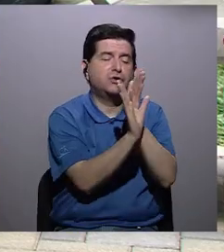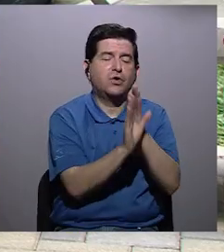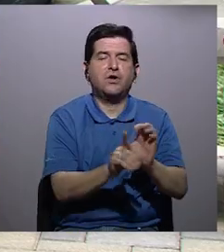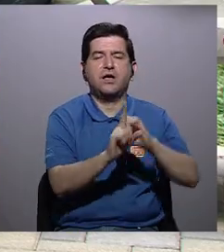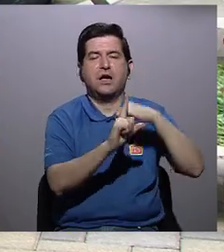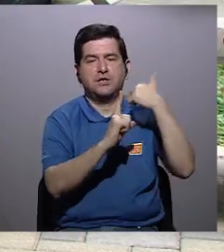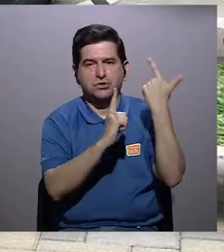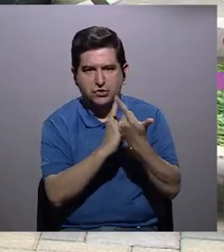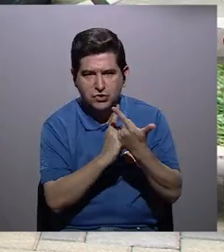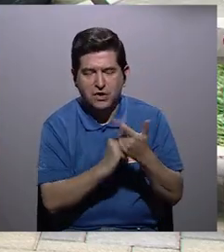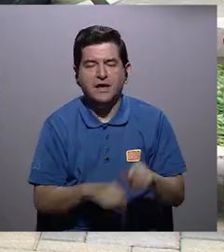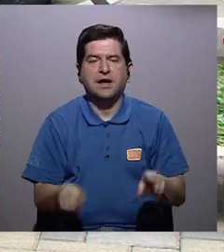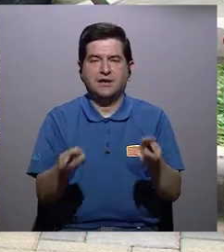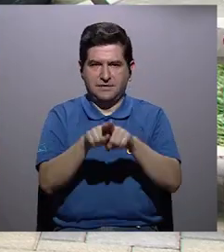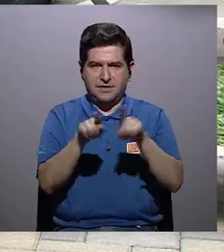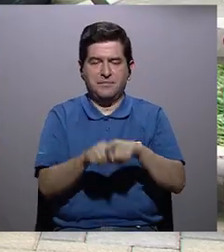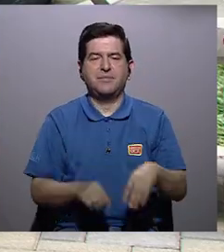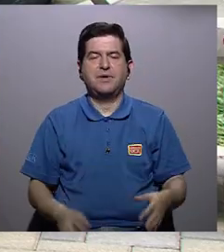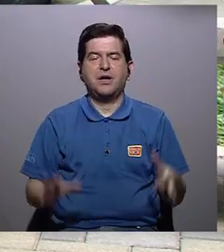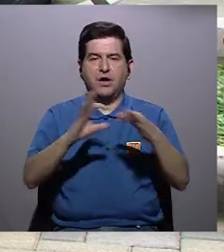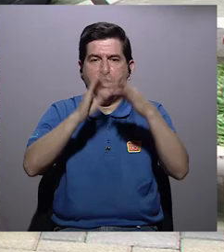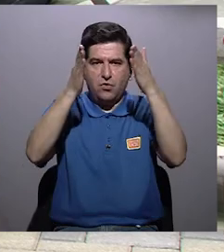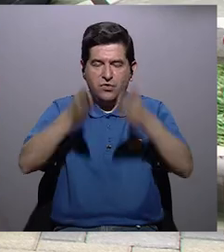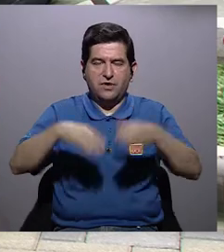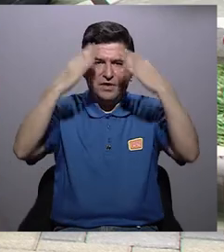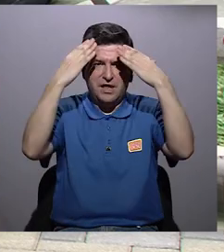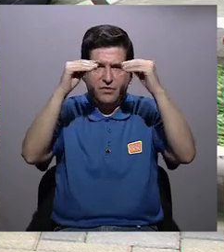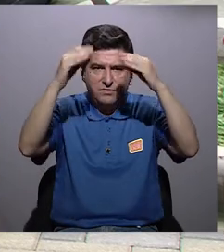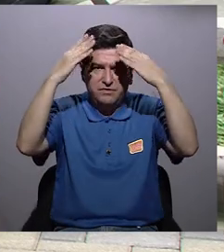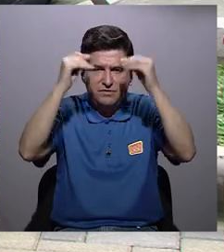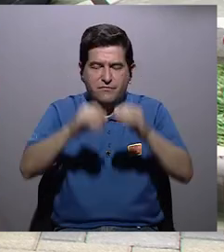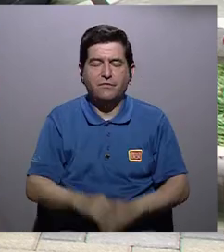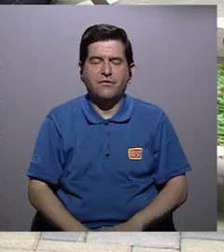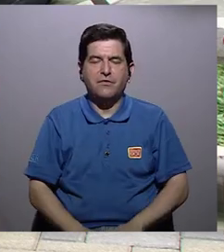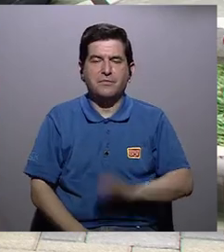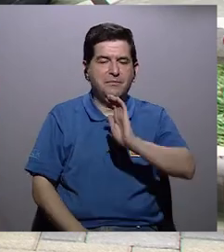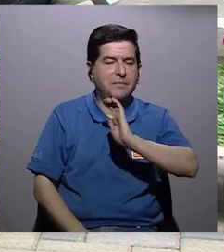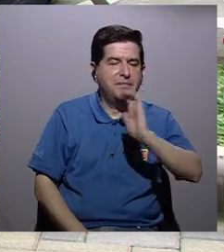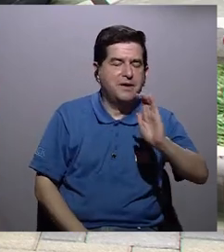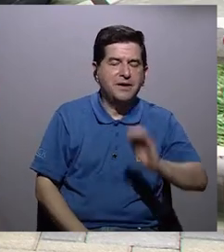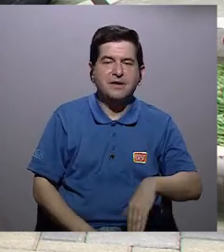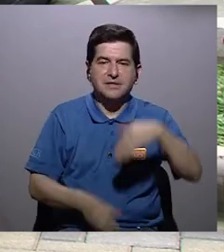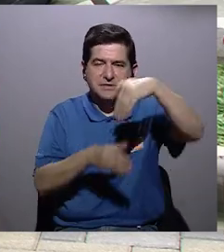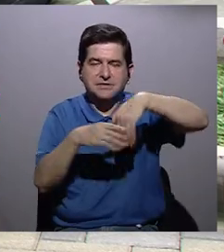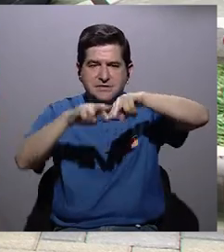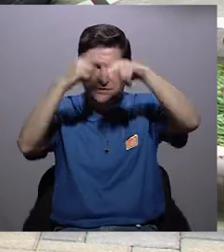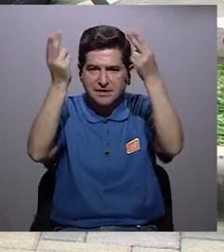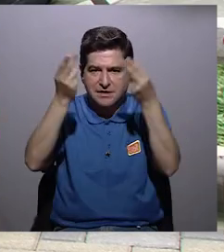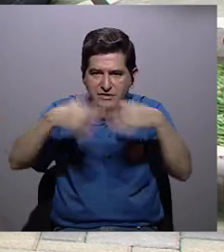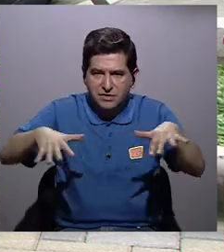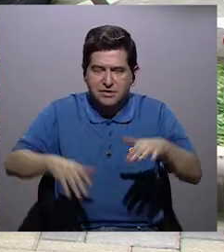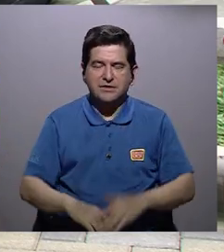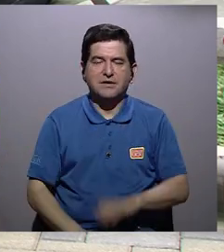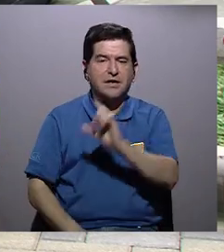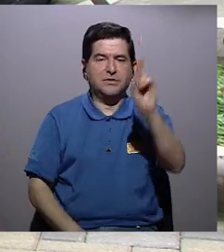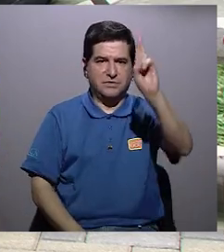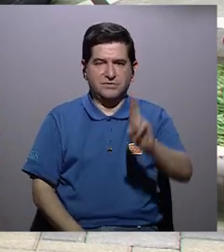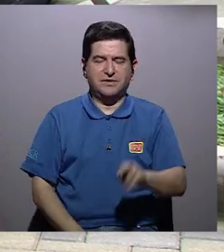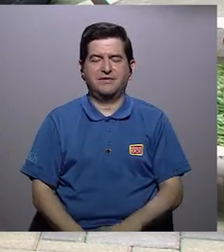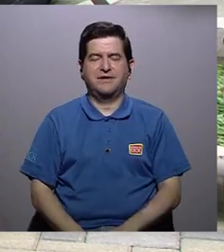en sociología, y es también el coordinador del informe de Kids Online Costa Rica. Gracias por estar con nosotros